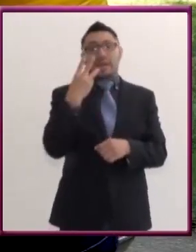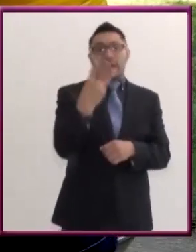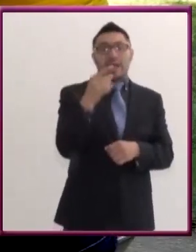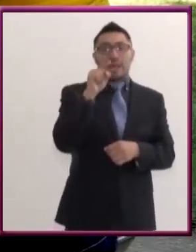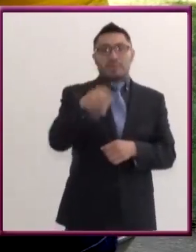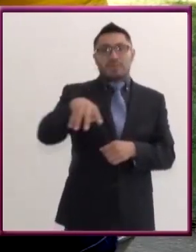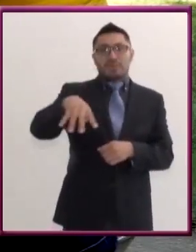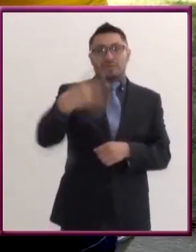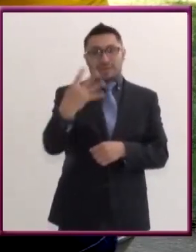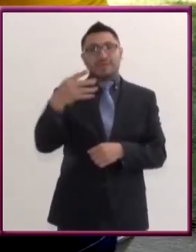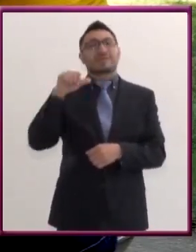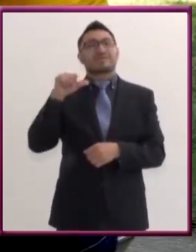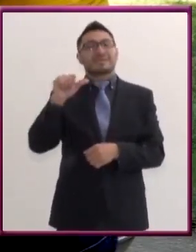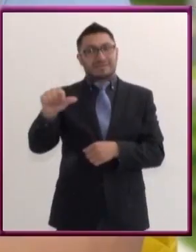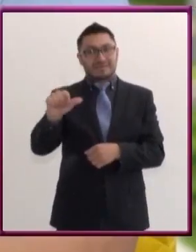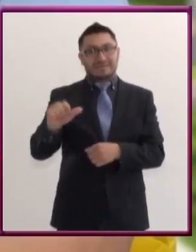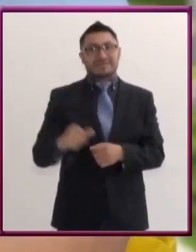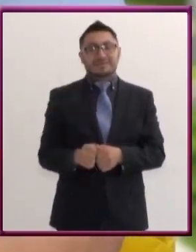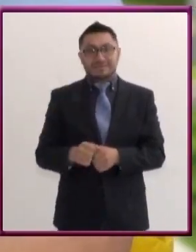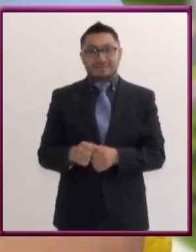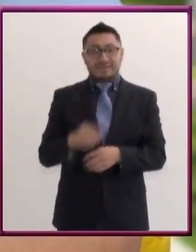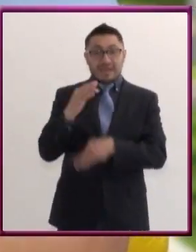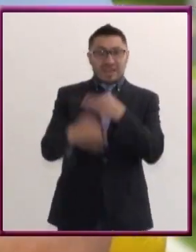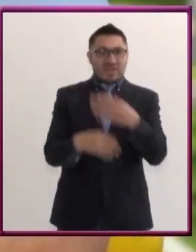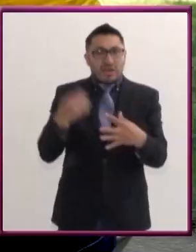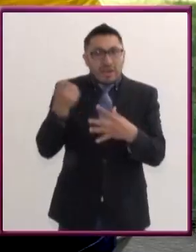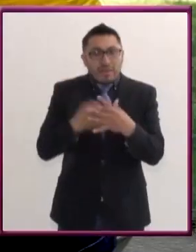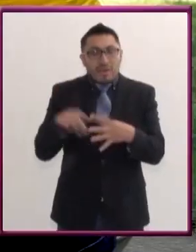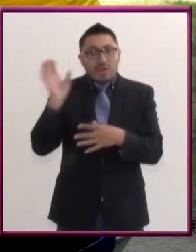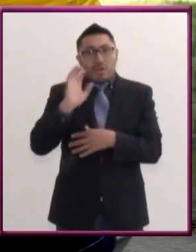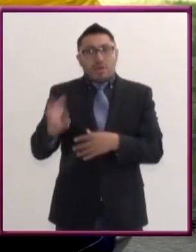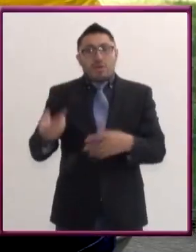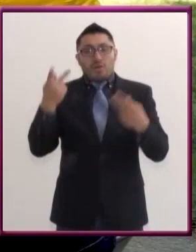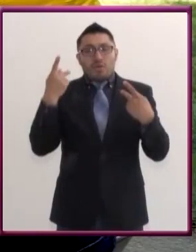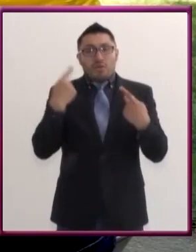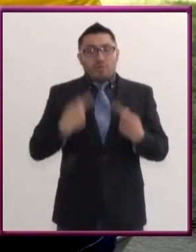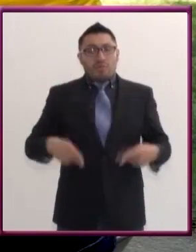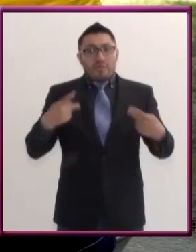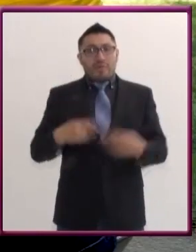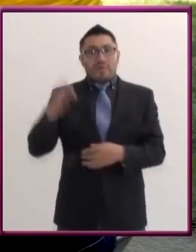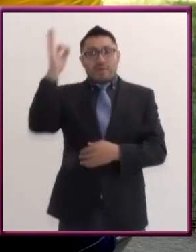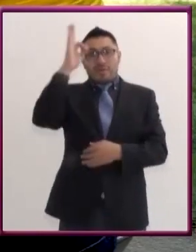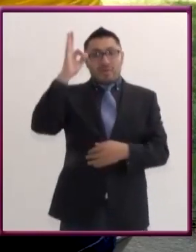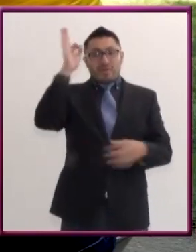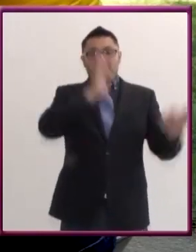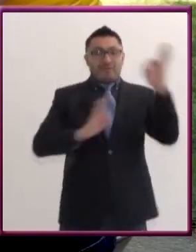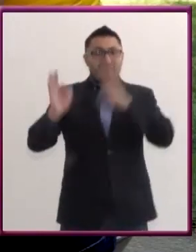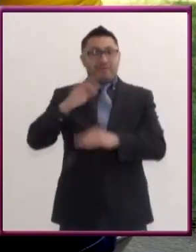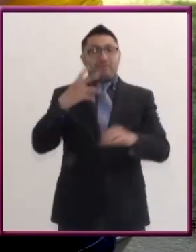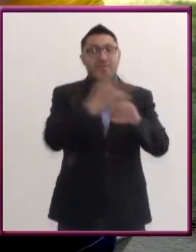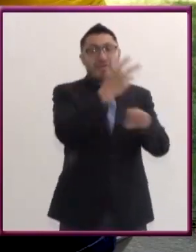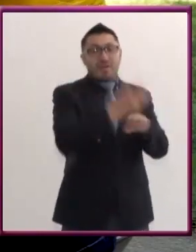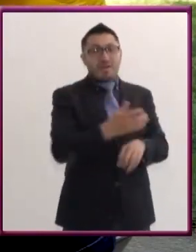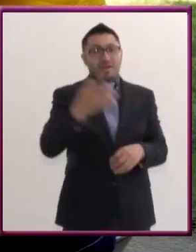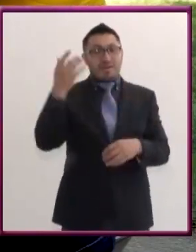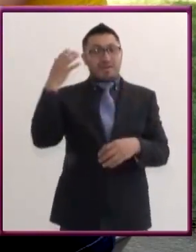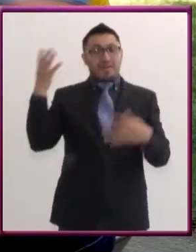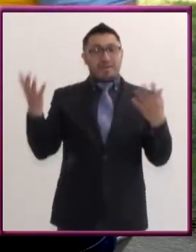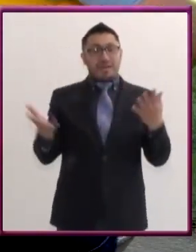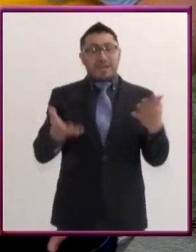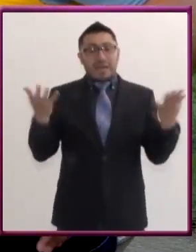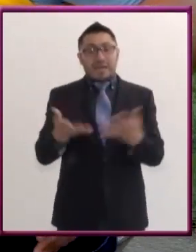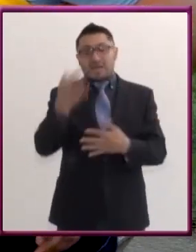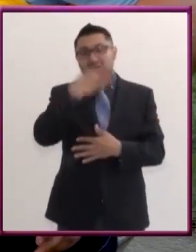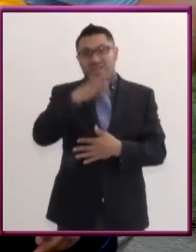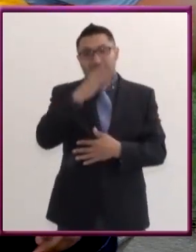dicho 3.1416. Pues todo empezó cuando un físico de Estados Unidos se le ocurrió celebrar el día pi a